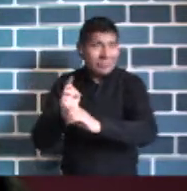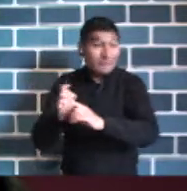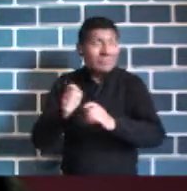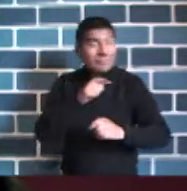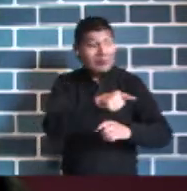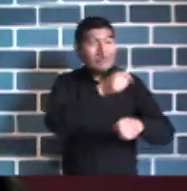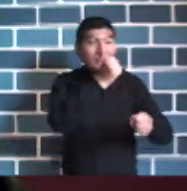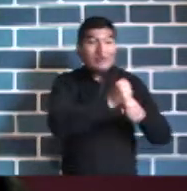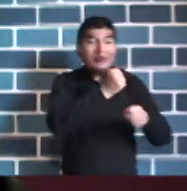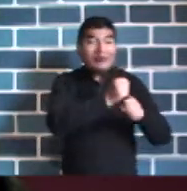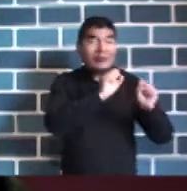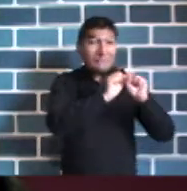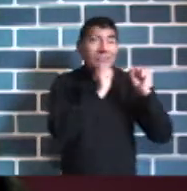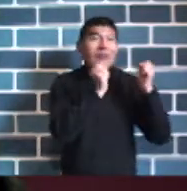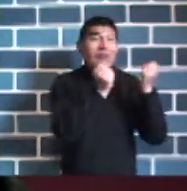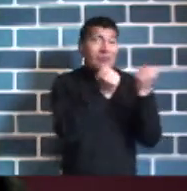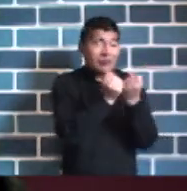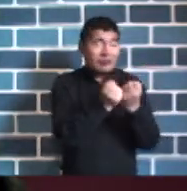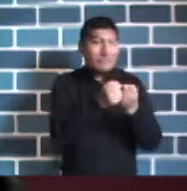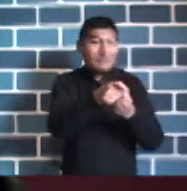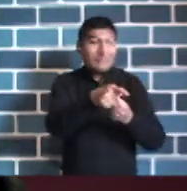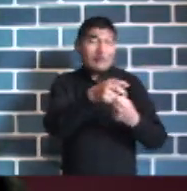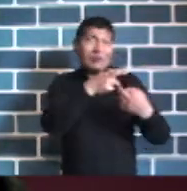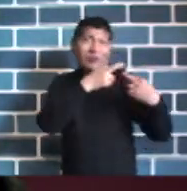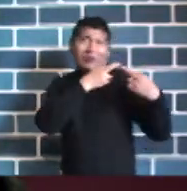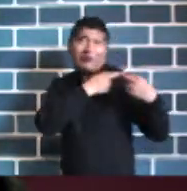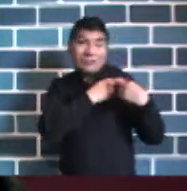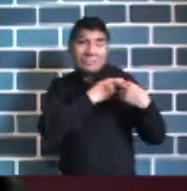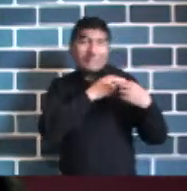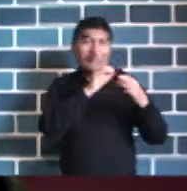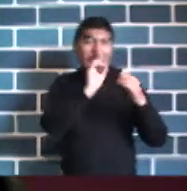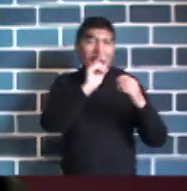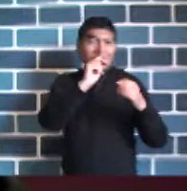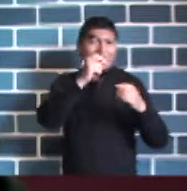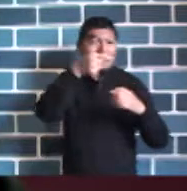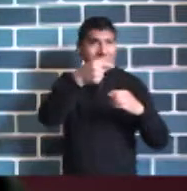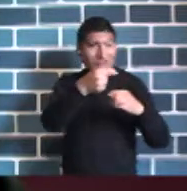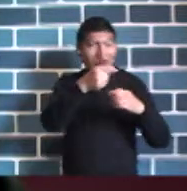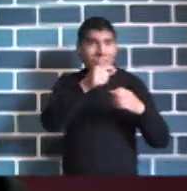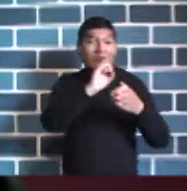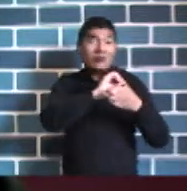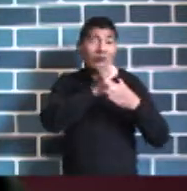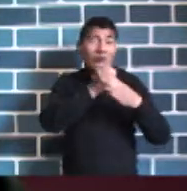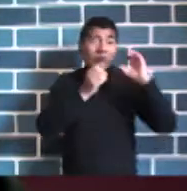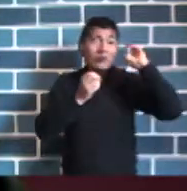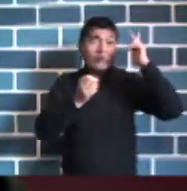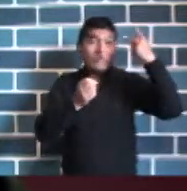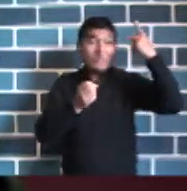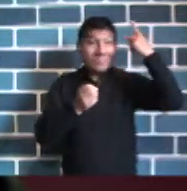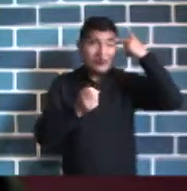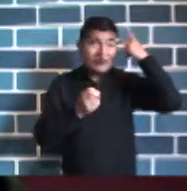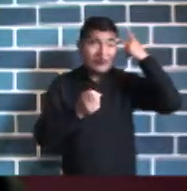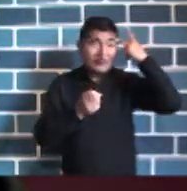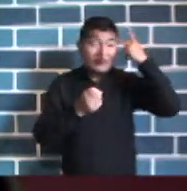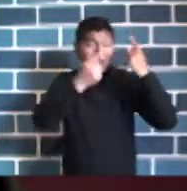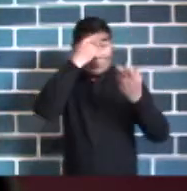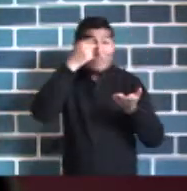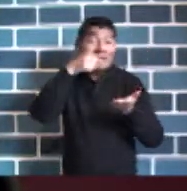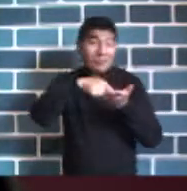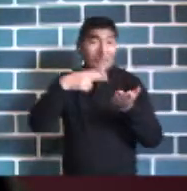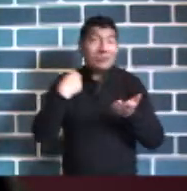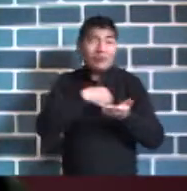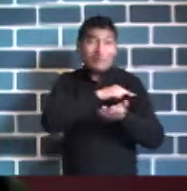al trabajador social frente al responsable de alguna ong o frente al político por eso estamos